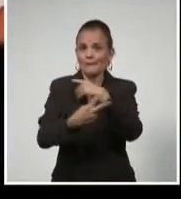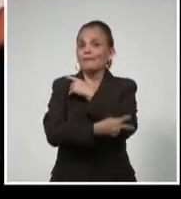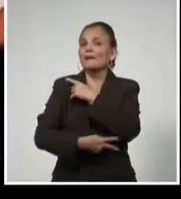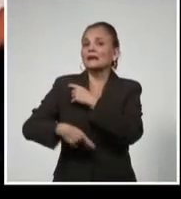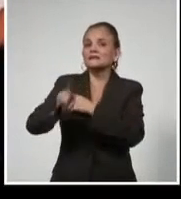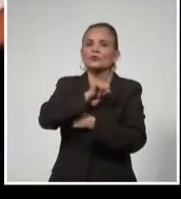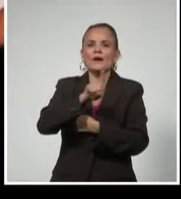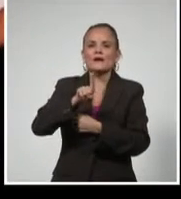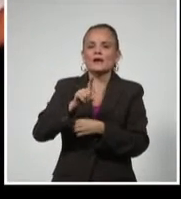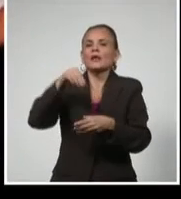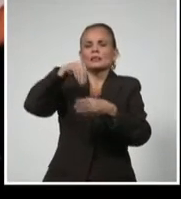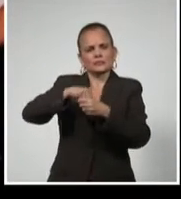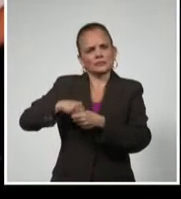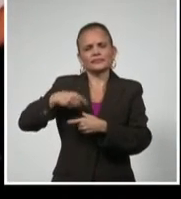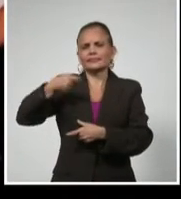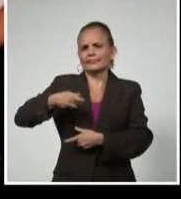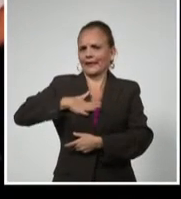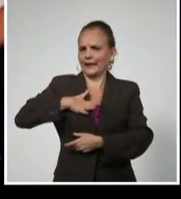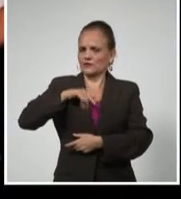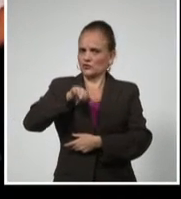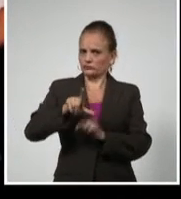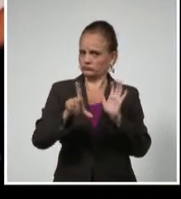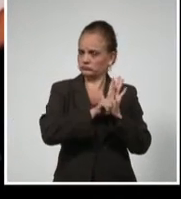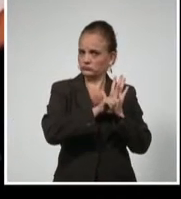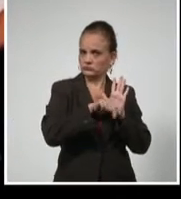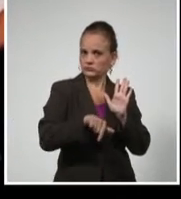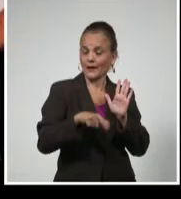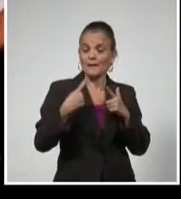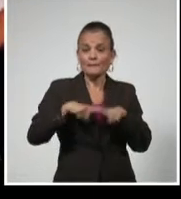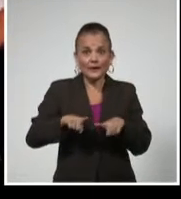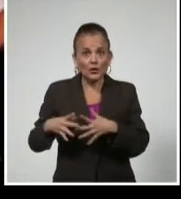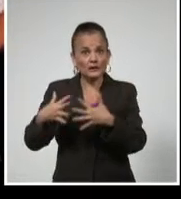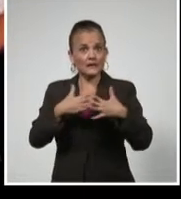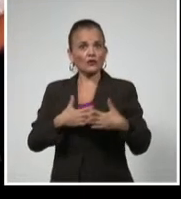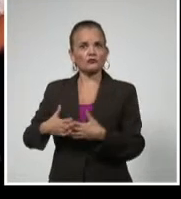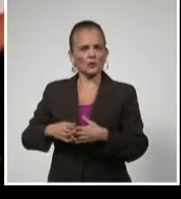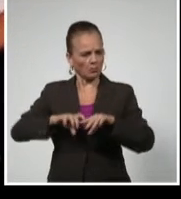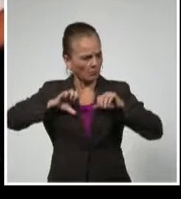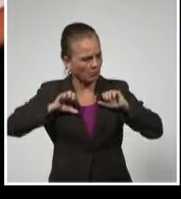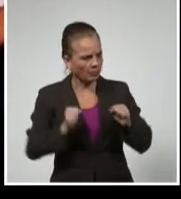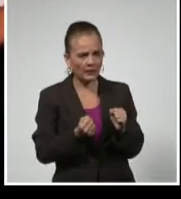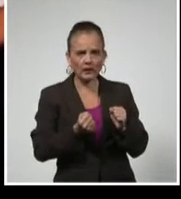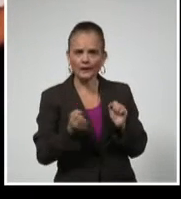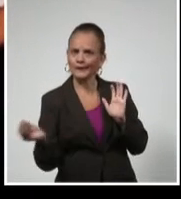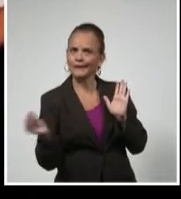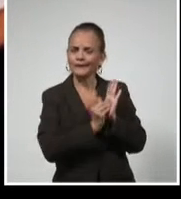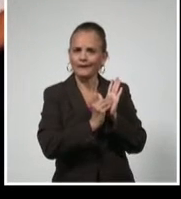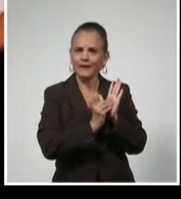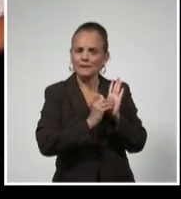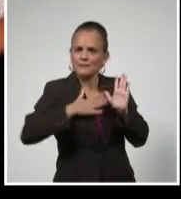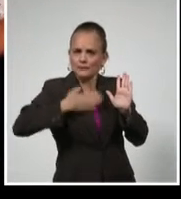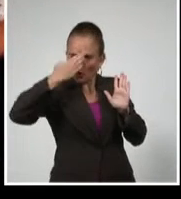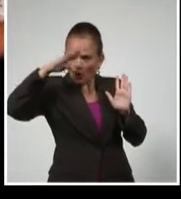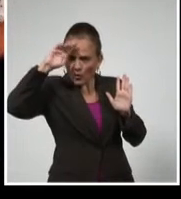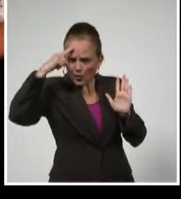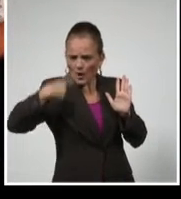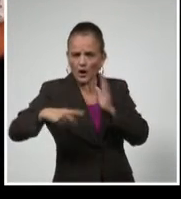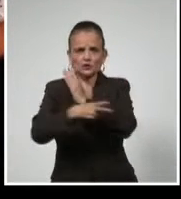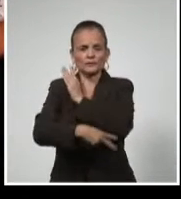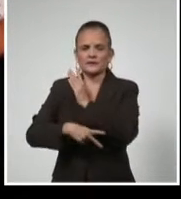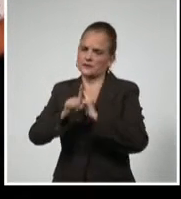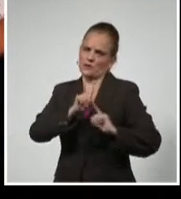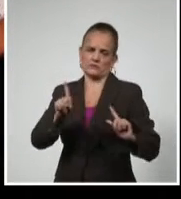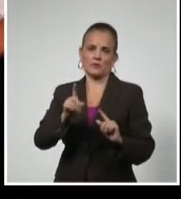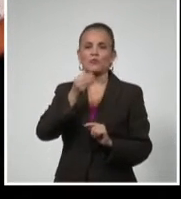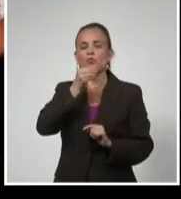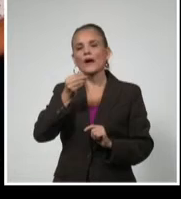Estados Unidos no puede es imponer ese régimen de relaciones, ni a Cuba ni a terceros países. Puede pretender influir,